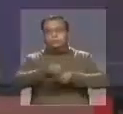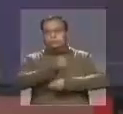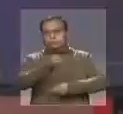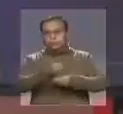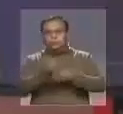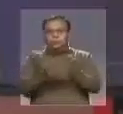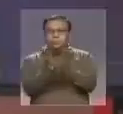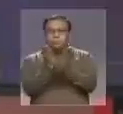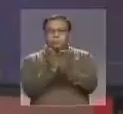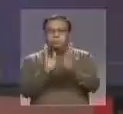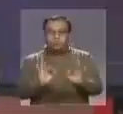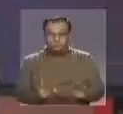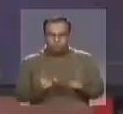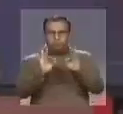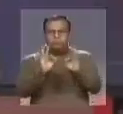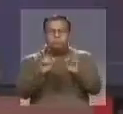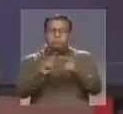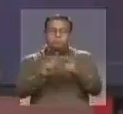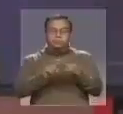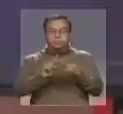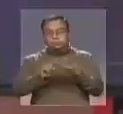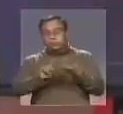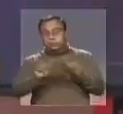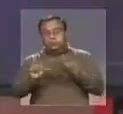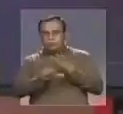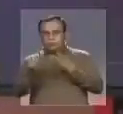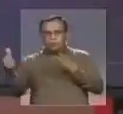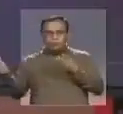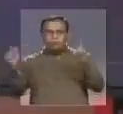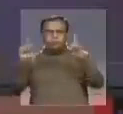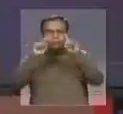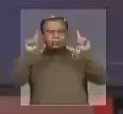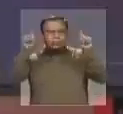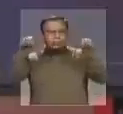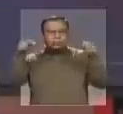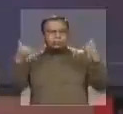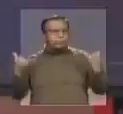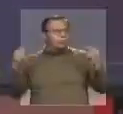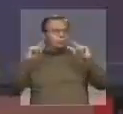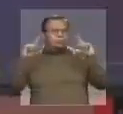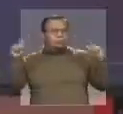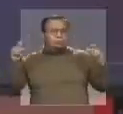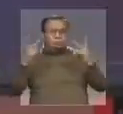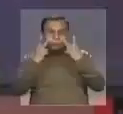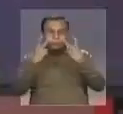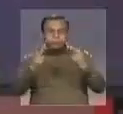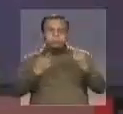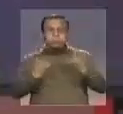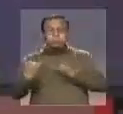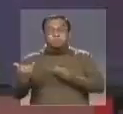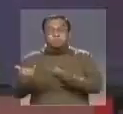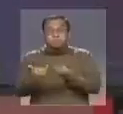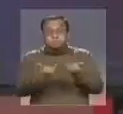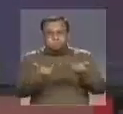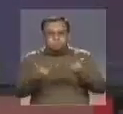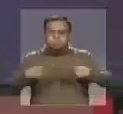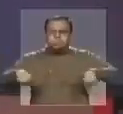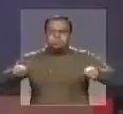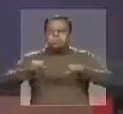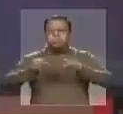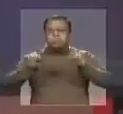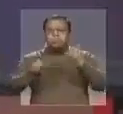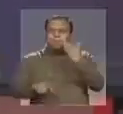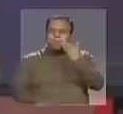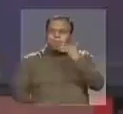empleo o educación de calidad. Por otro lado, ahorita hablábamos un poco de mirar las realidades. La realidad de una